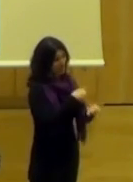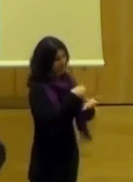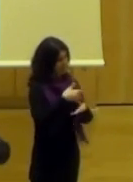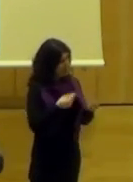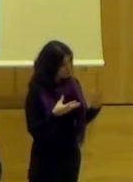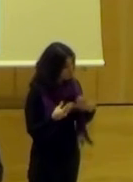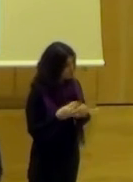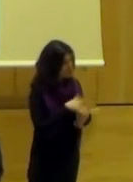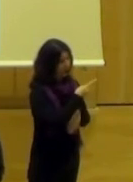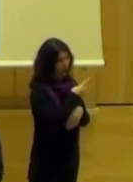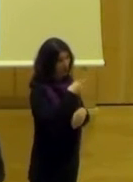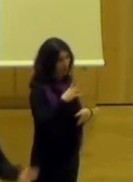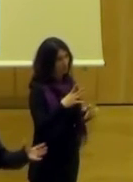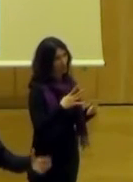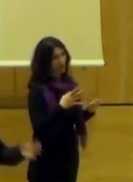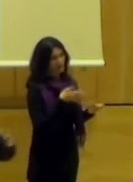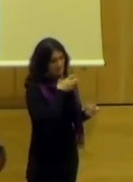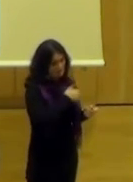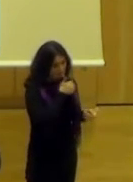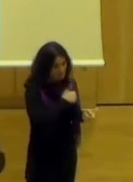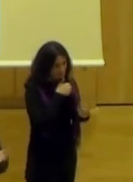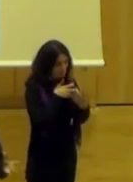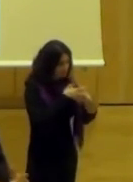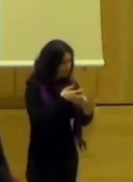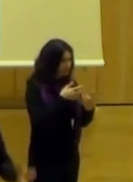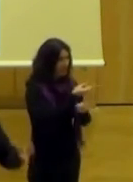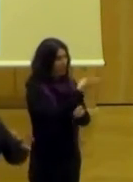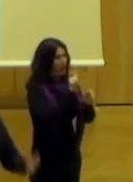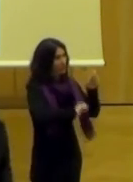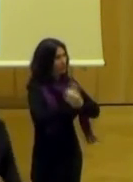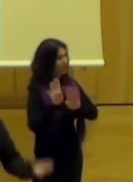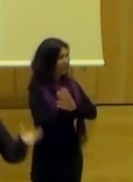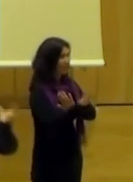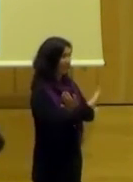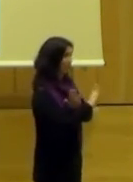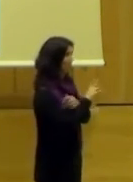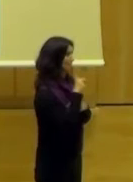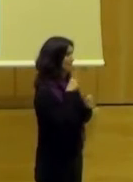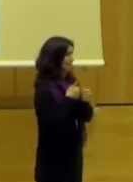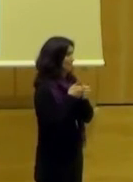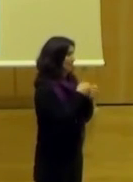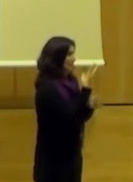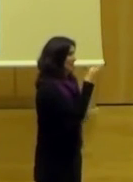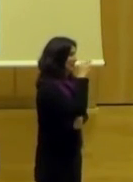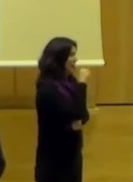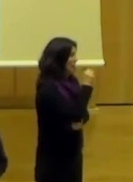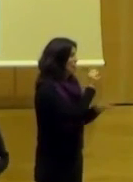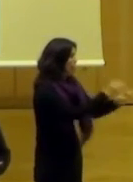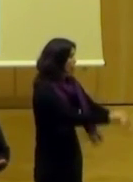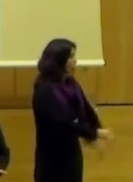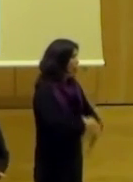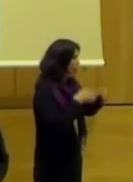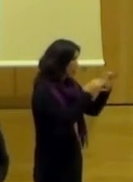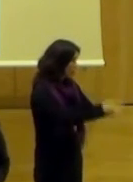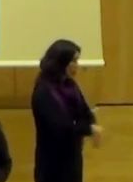han debilitado mucho, algunas sobreviven a duras penas, las asociaciones de vecinos, pues, siguen las mismas personas de hace 30 años,